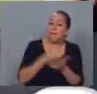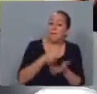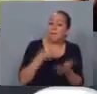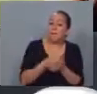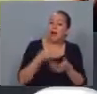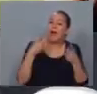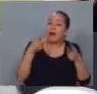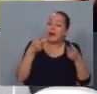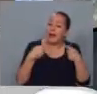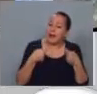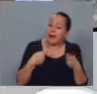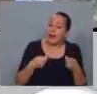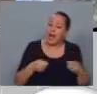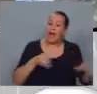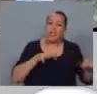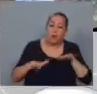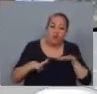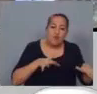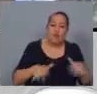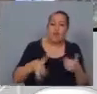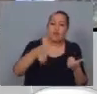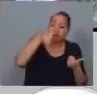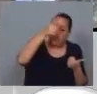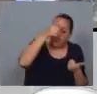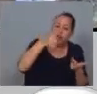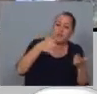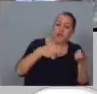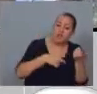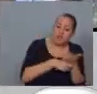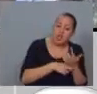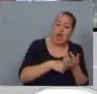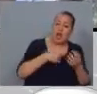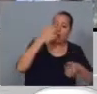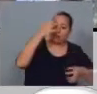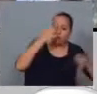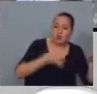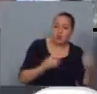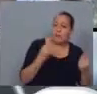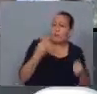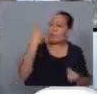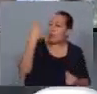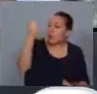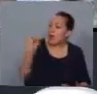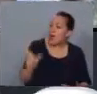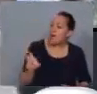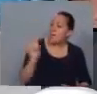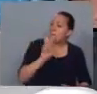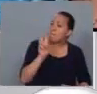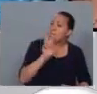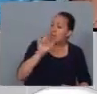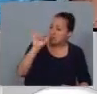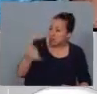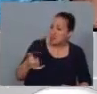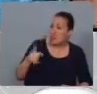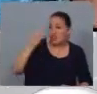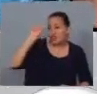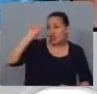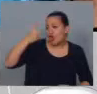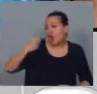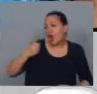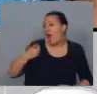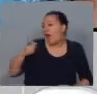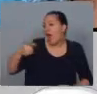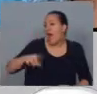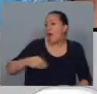ese movimiento que se hizo para con una mujer que en realidad sí se había ausentado voluntariamente por unos días y no la visión